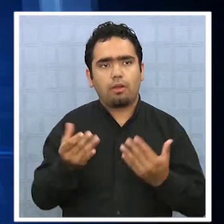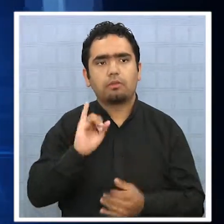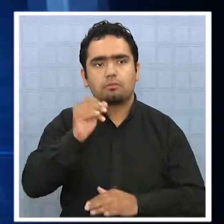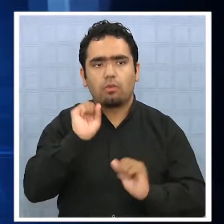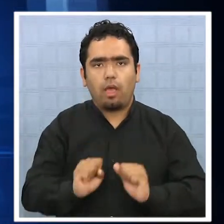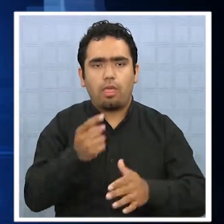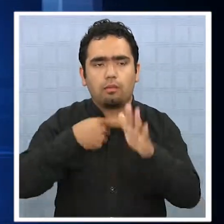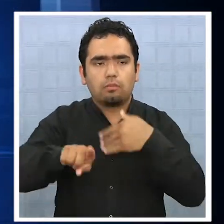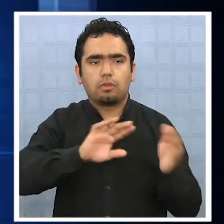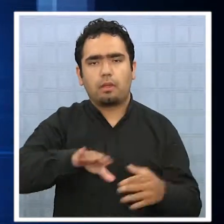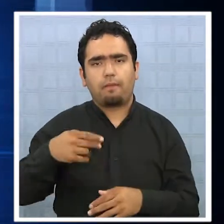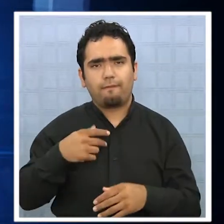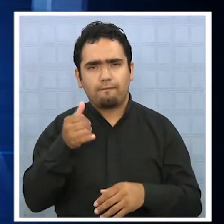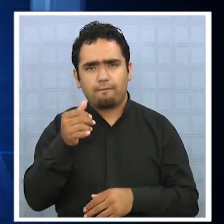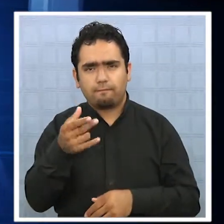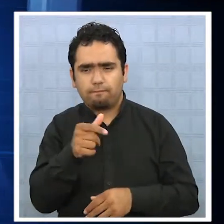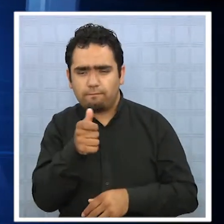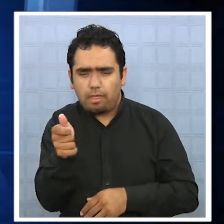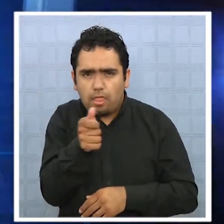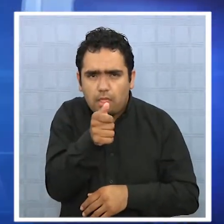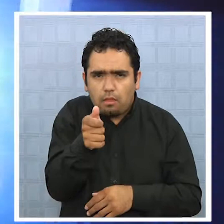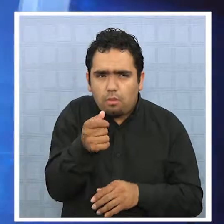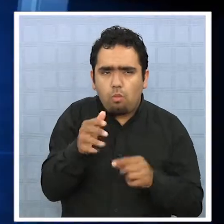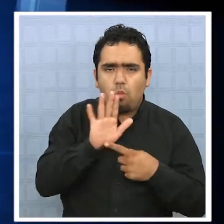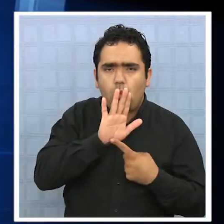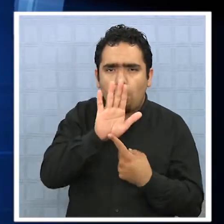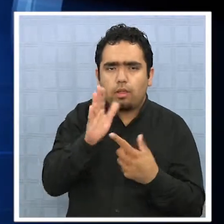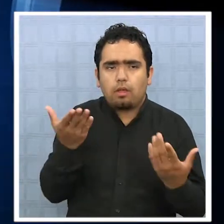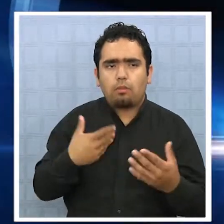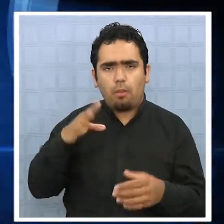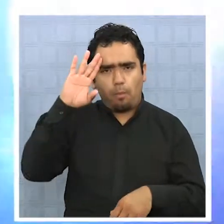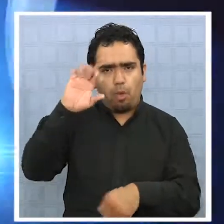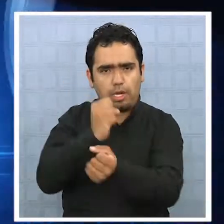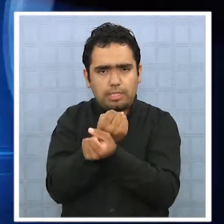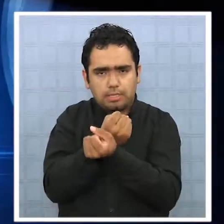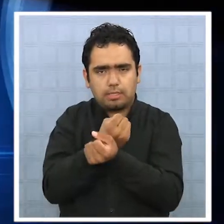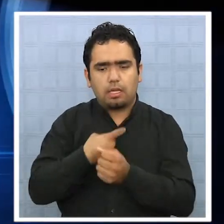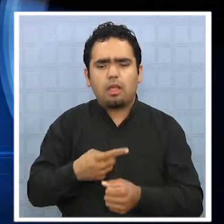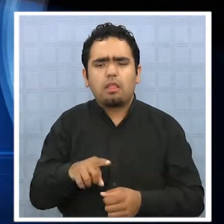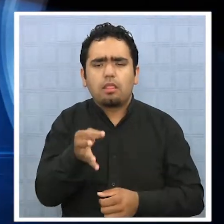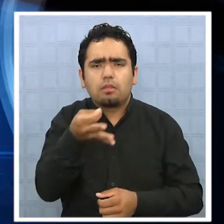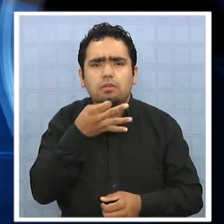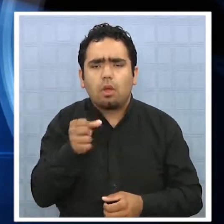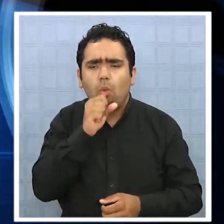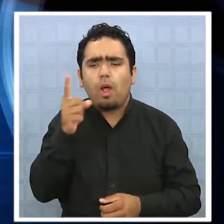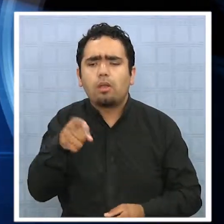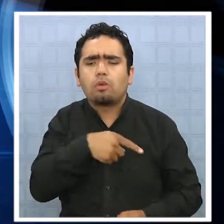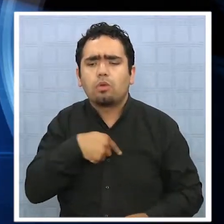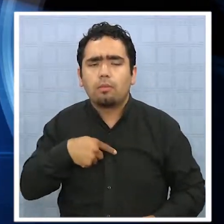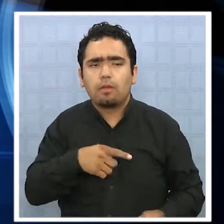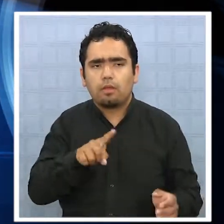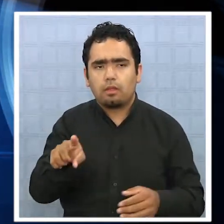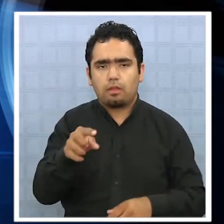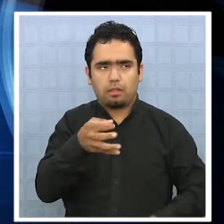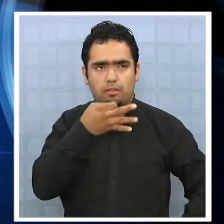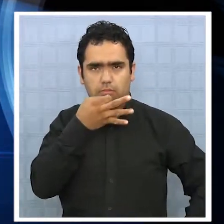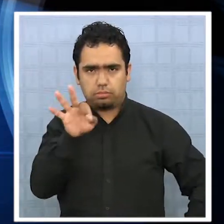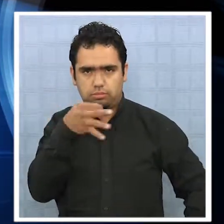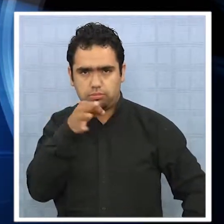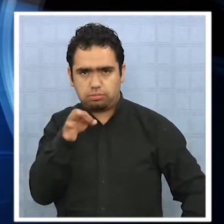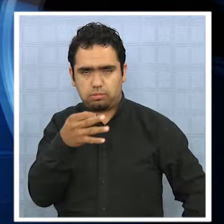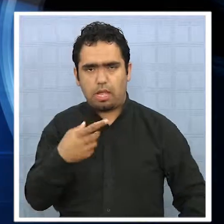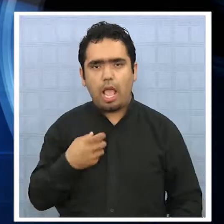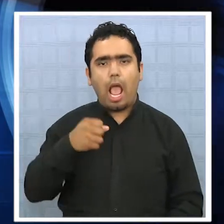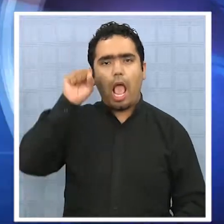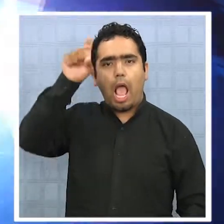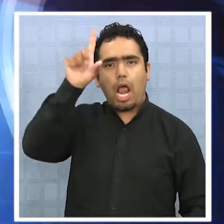de la retención del sujeto y su entrega a la policía. Al pedirle que se identificara, el individuo habría dado un nombre de origen alemán,